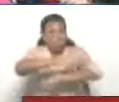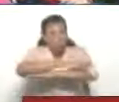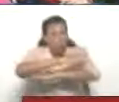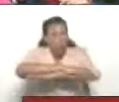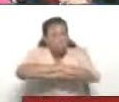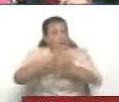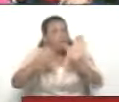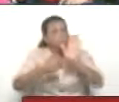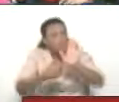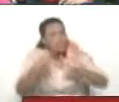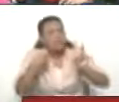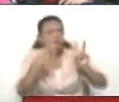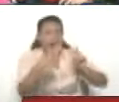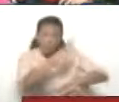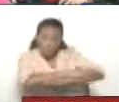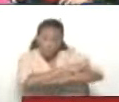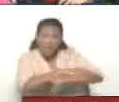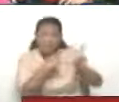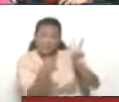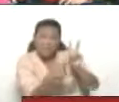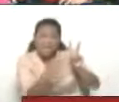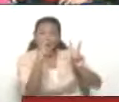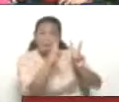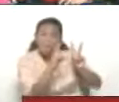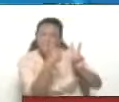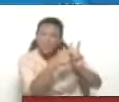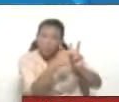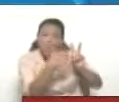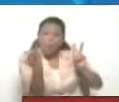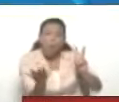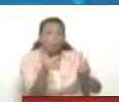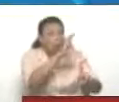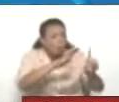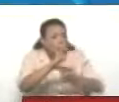al mundo entero de defensa de nuestros valores y nuestra cultura.